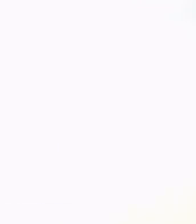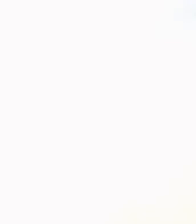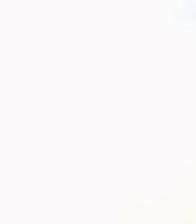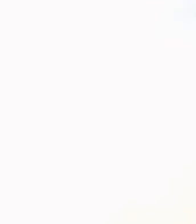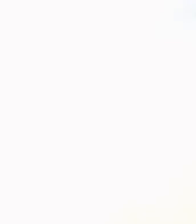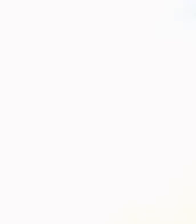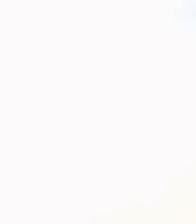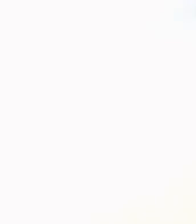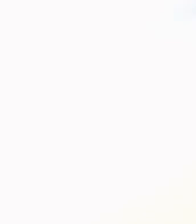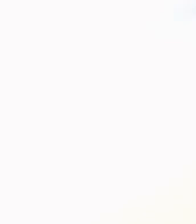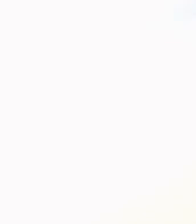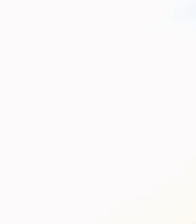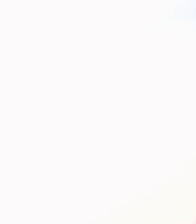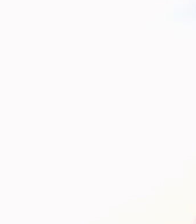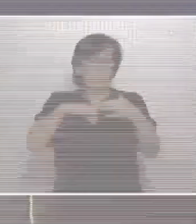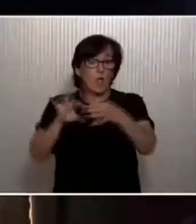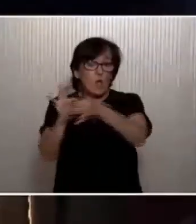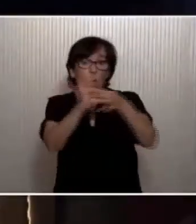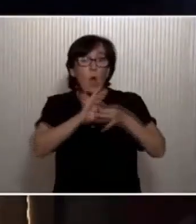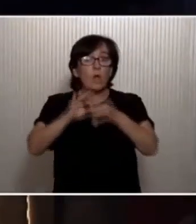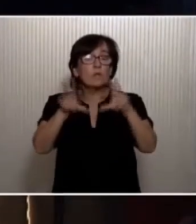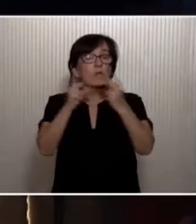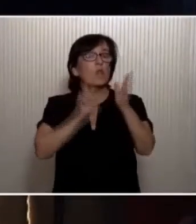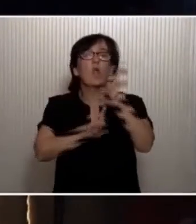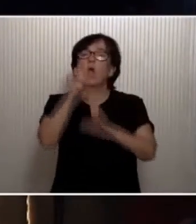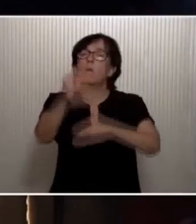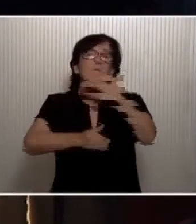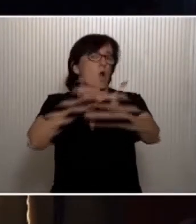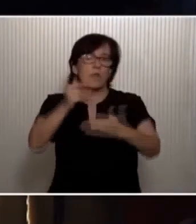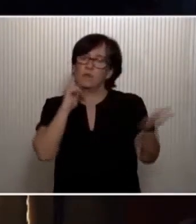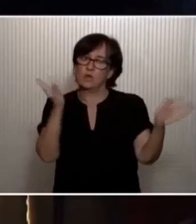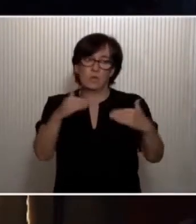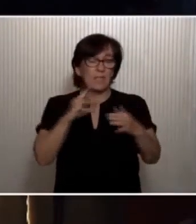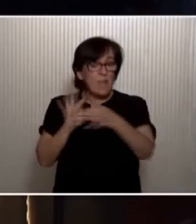excusa ahora es la crisis energética y el gobierno, mientras tanto, sigue sin hacer los deberes.